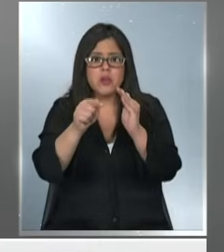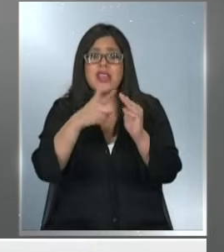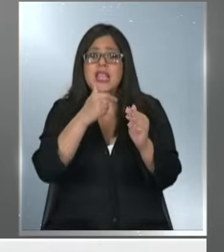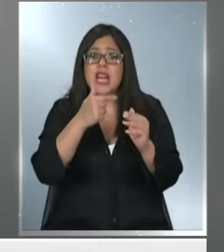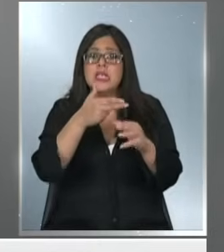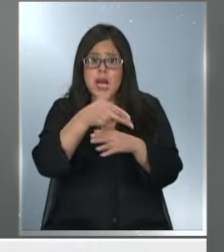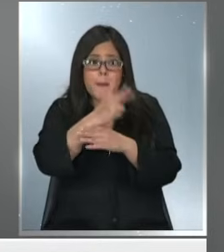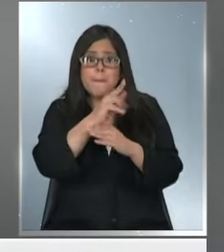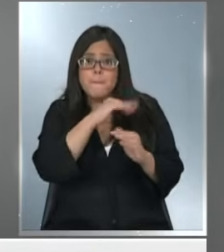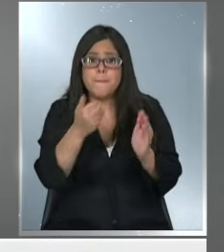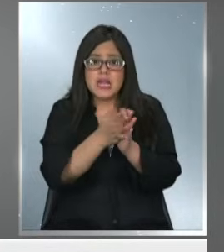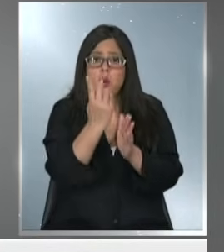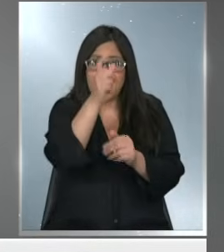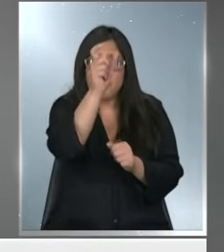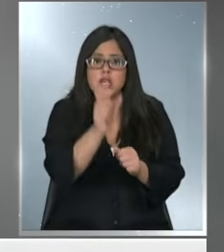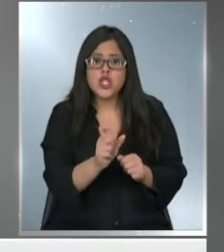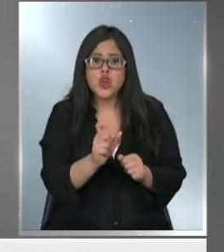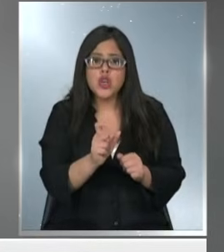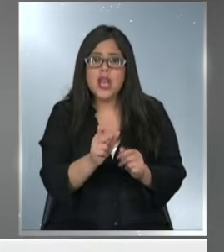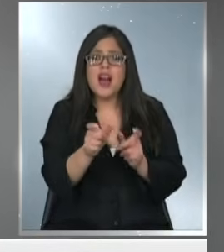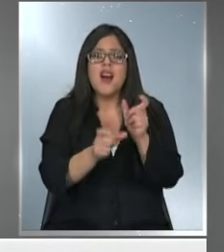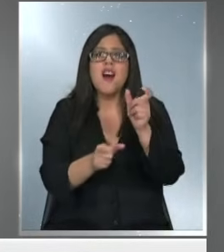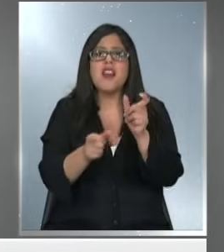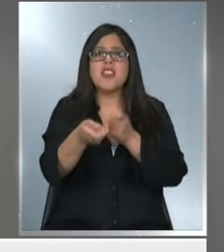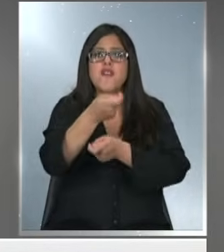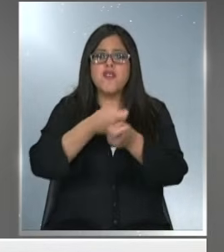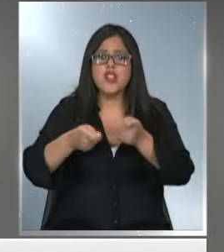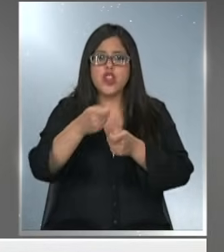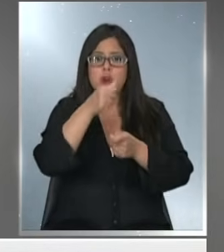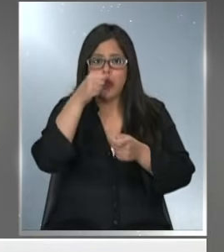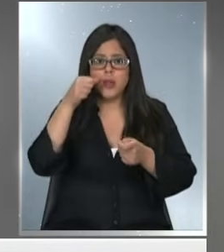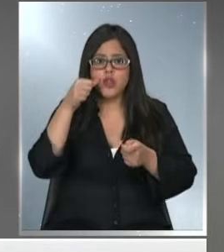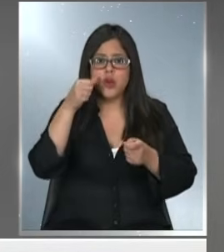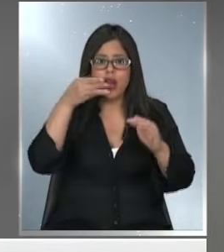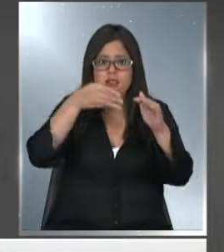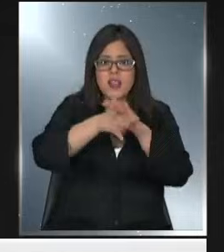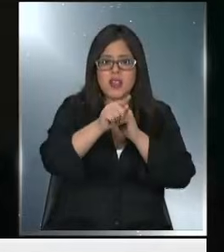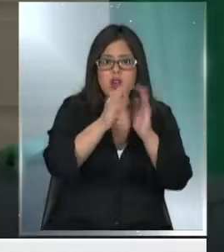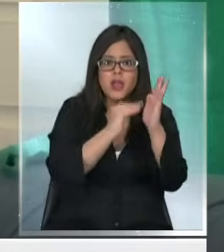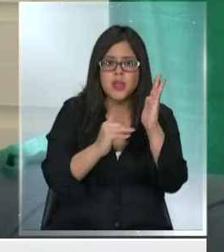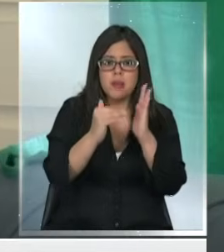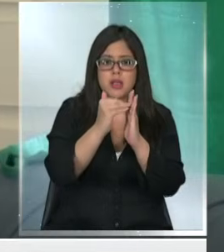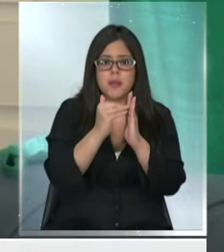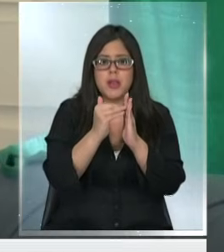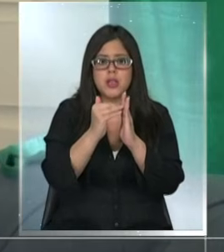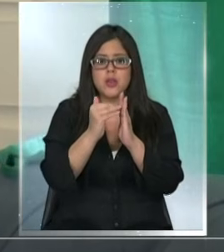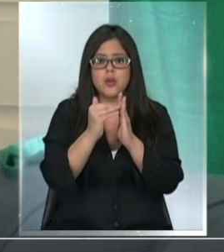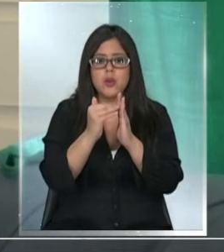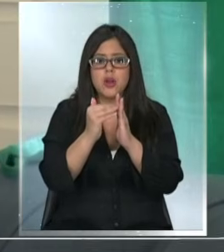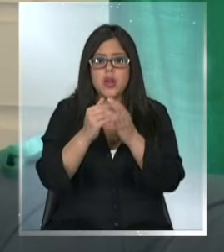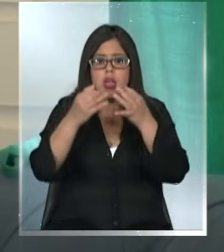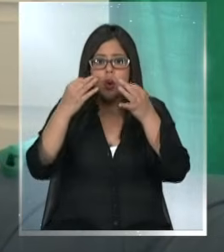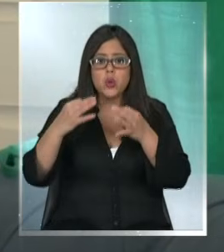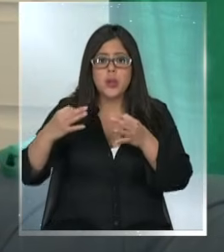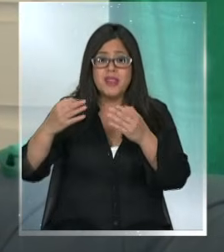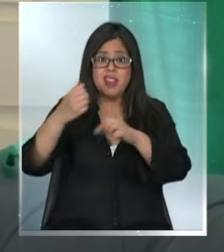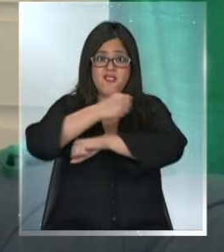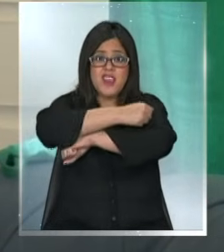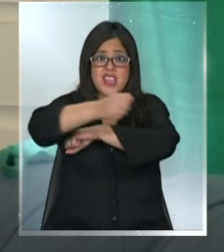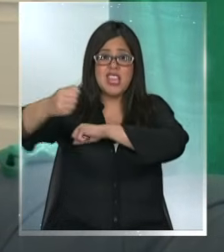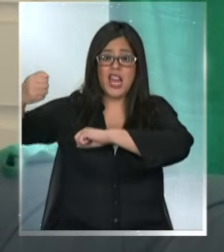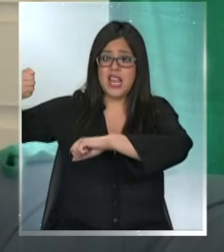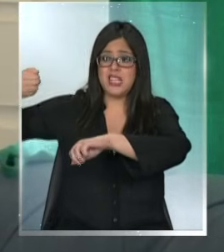era uno de los traficantes que se había metido ahí, a ese departamento. Un impacto balístico que entró por la ventana